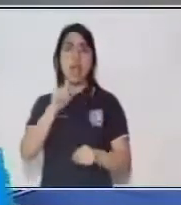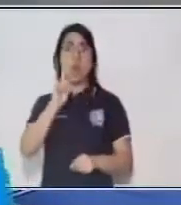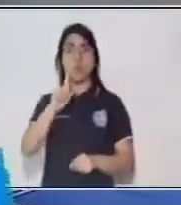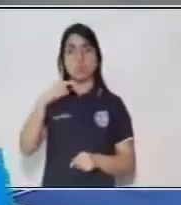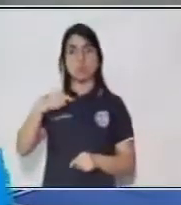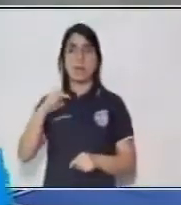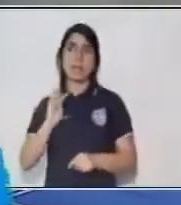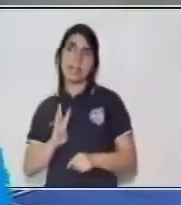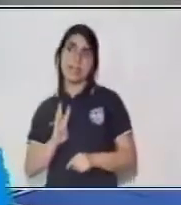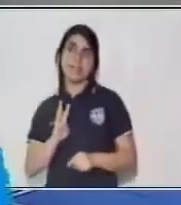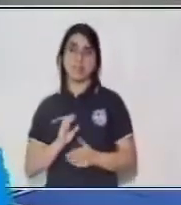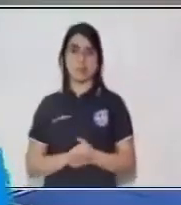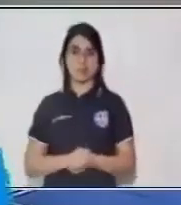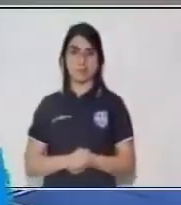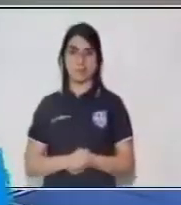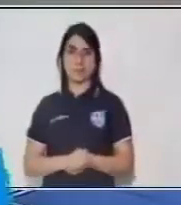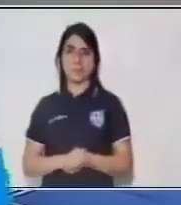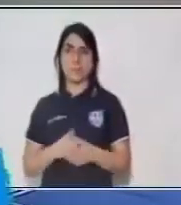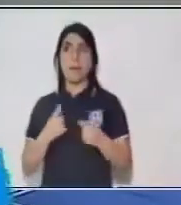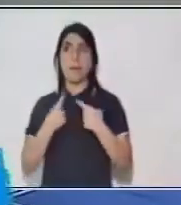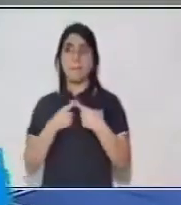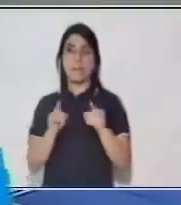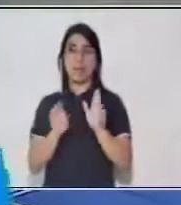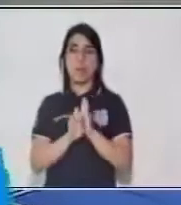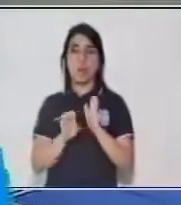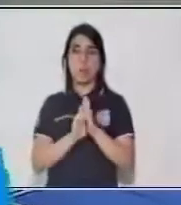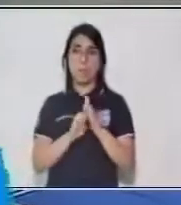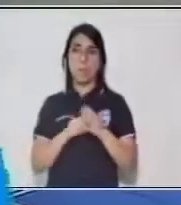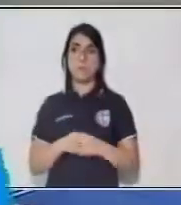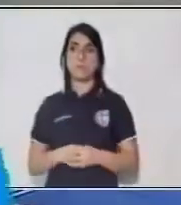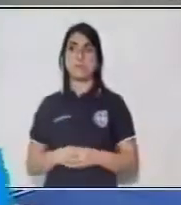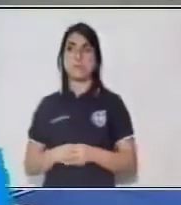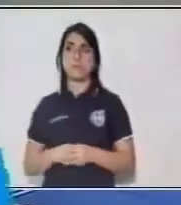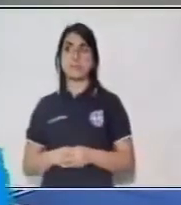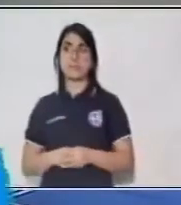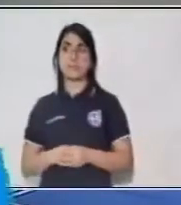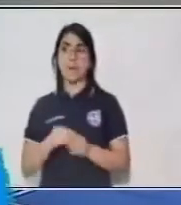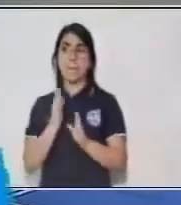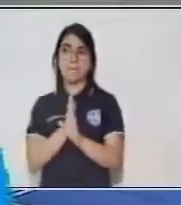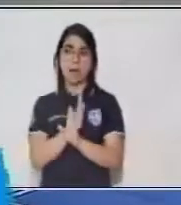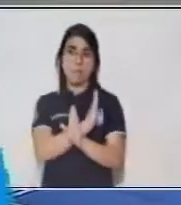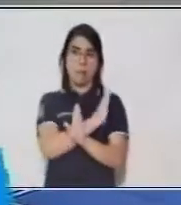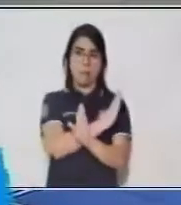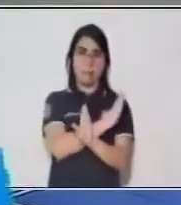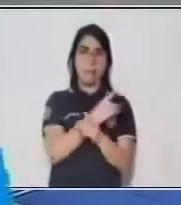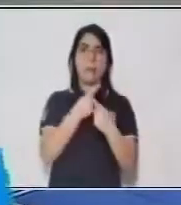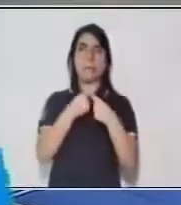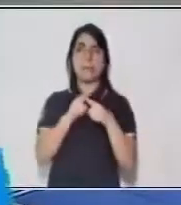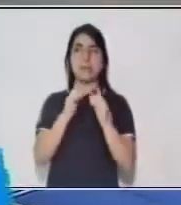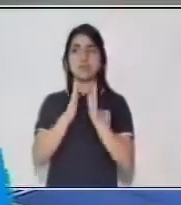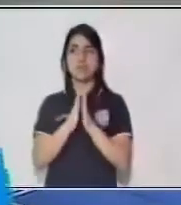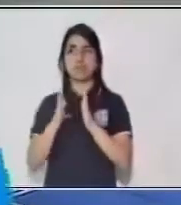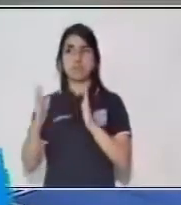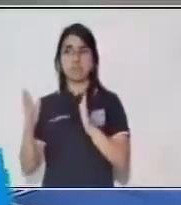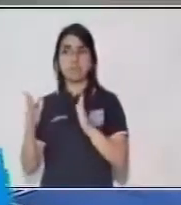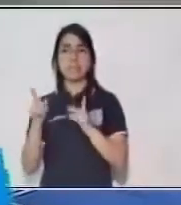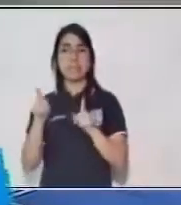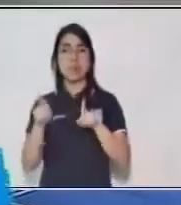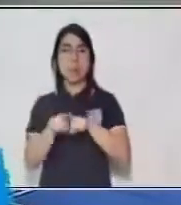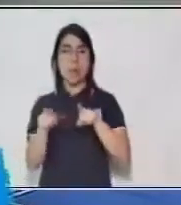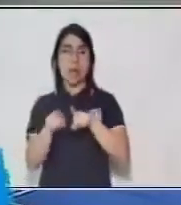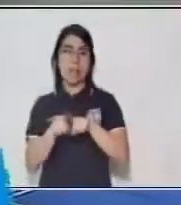derecho, cuando vale 1, empieza a crecer hacia 3. Y cuando vale